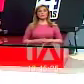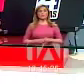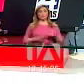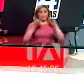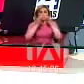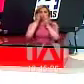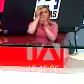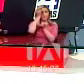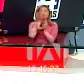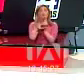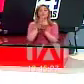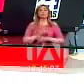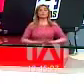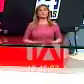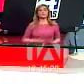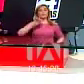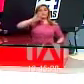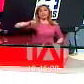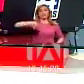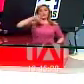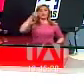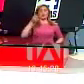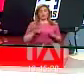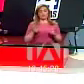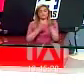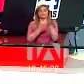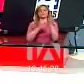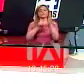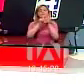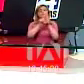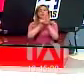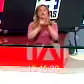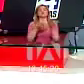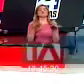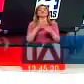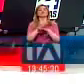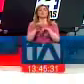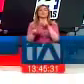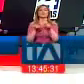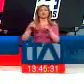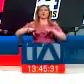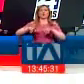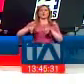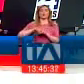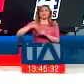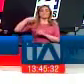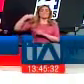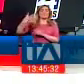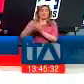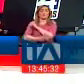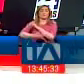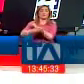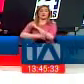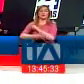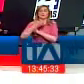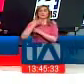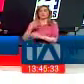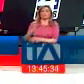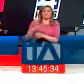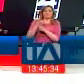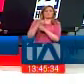Estamos de regreso con más información. Este jueves se retomará el debate de la ley de extinción de dominio con la que se permitiría recuperar dinero de actos de